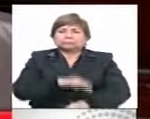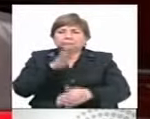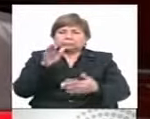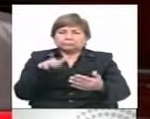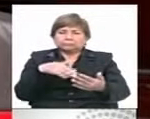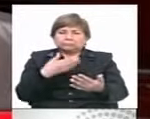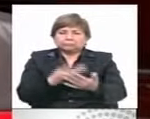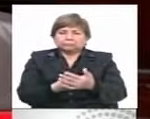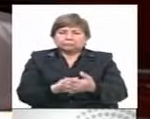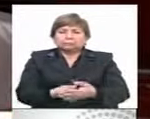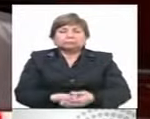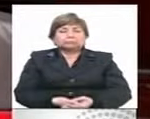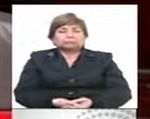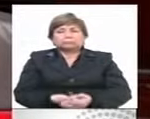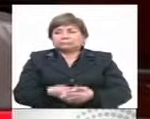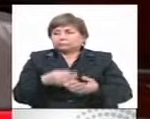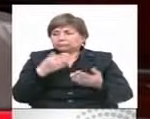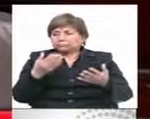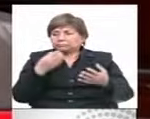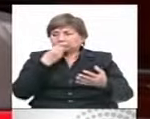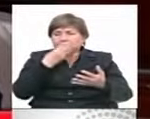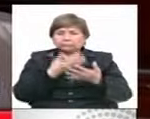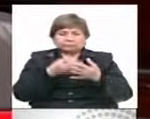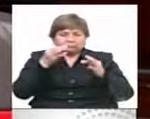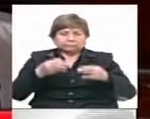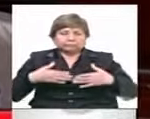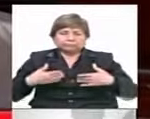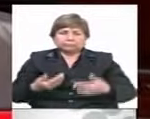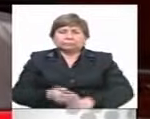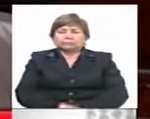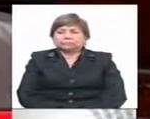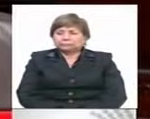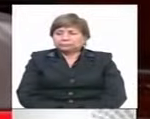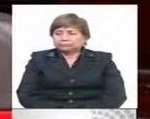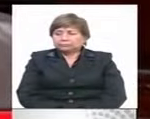todos. Yapaiquizuan, alguien su cacacho.